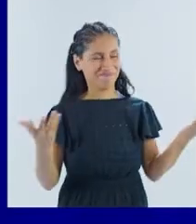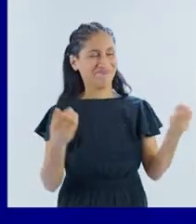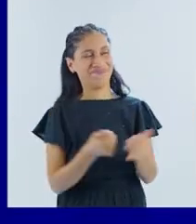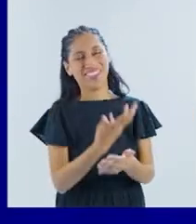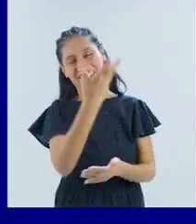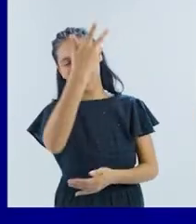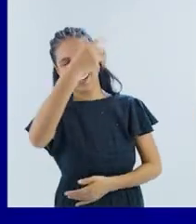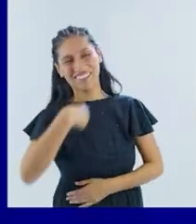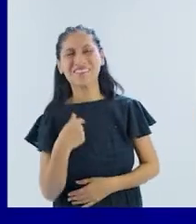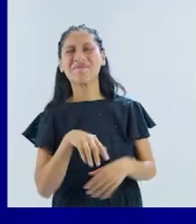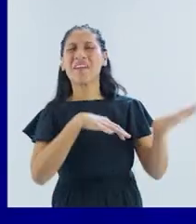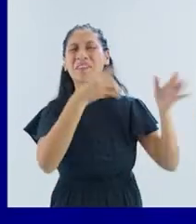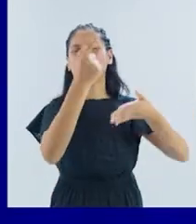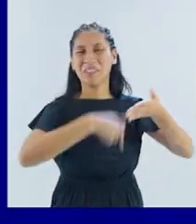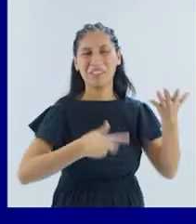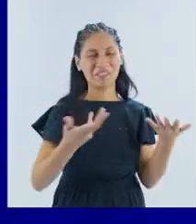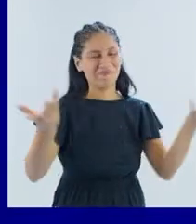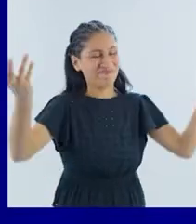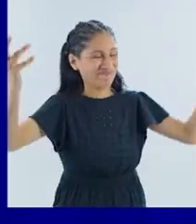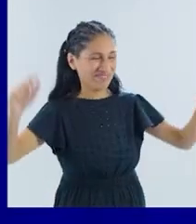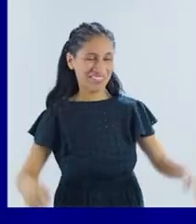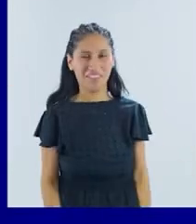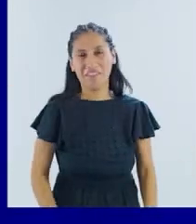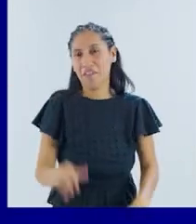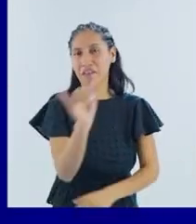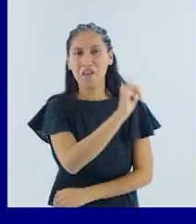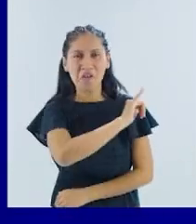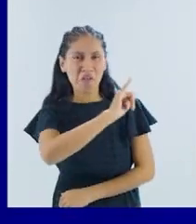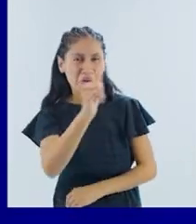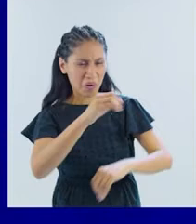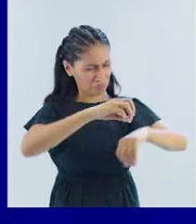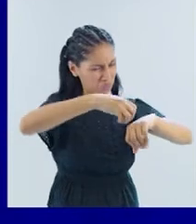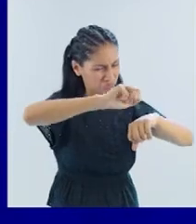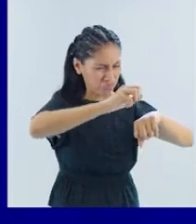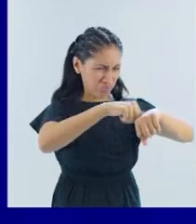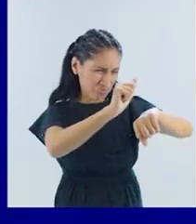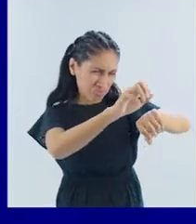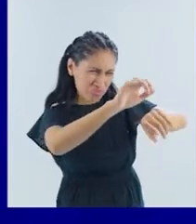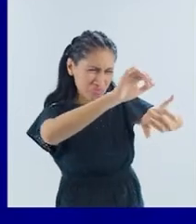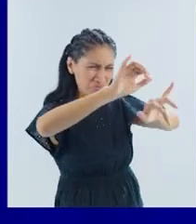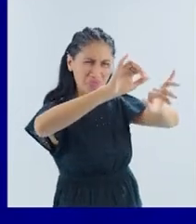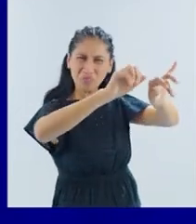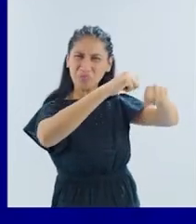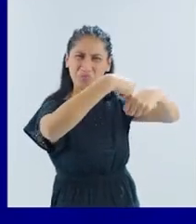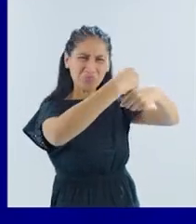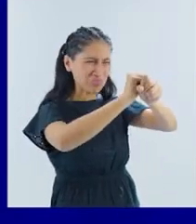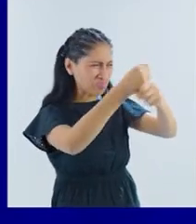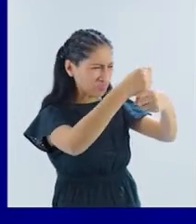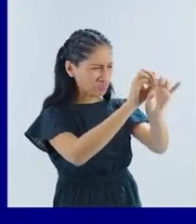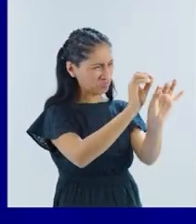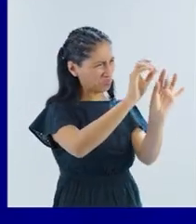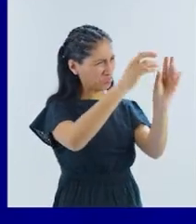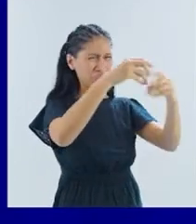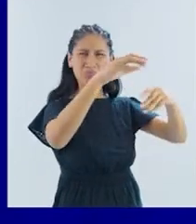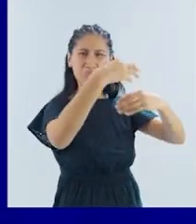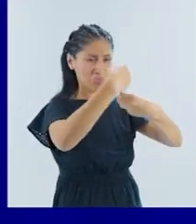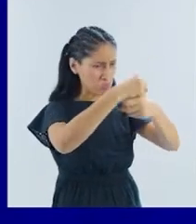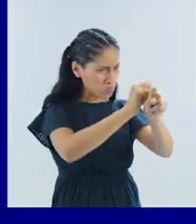nada respecto de ella. Somos un poco de arcilla que va cobrando forma de acuerdo con las vicisitudes del